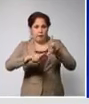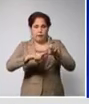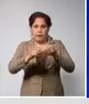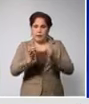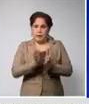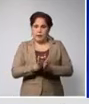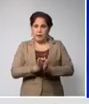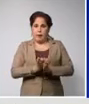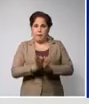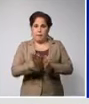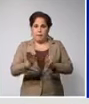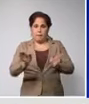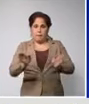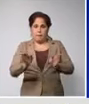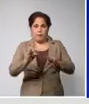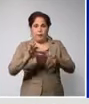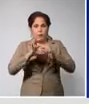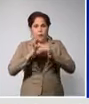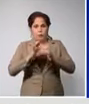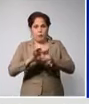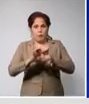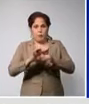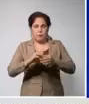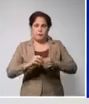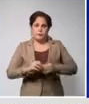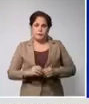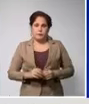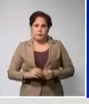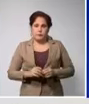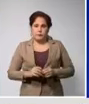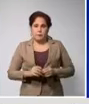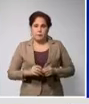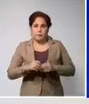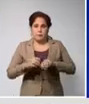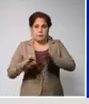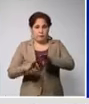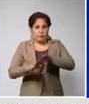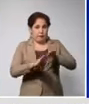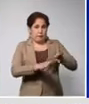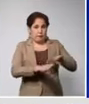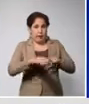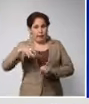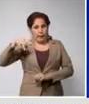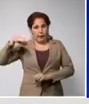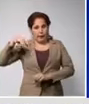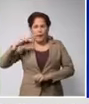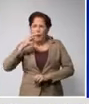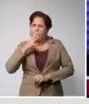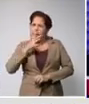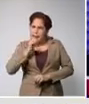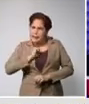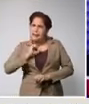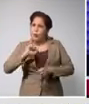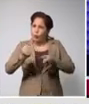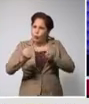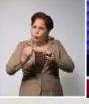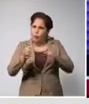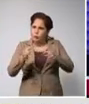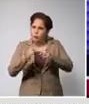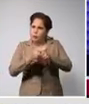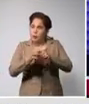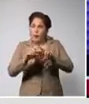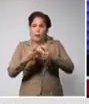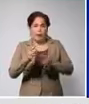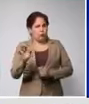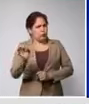Padrón y Guanabacoa. Pinar del Río parece como que quisiera disminuir, pero dése